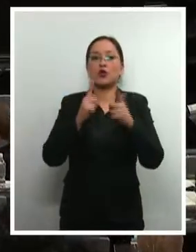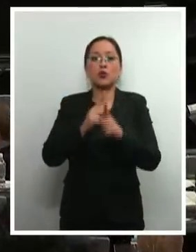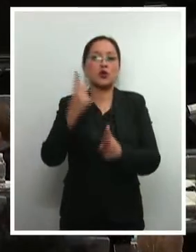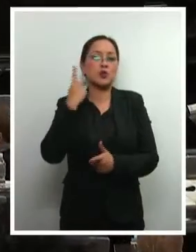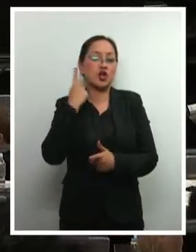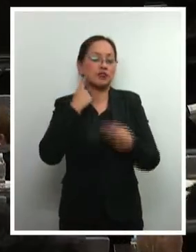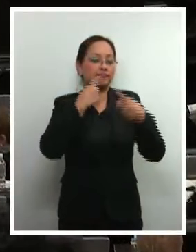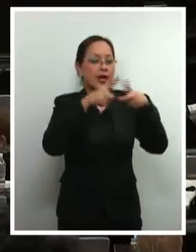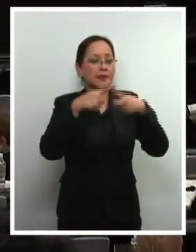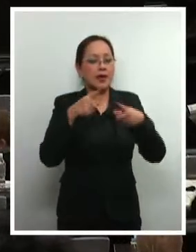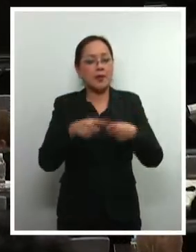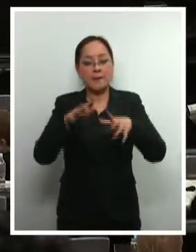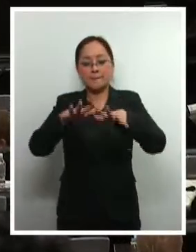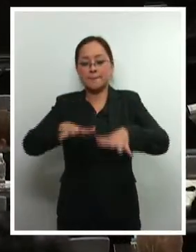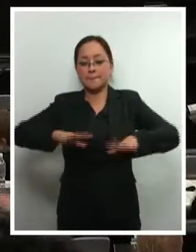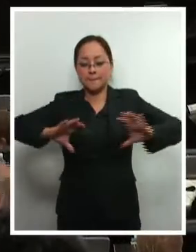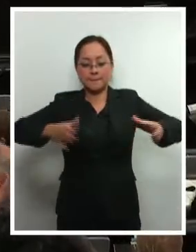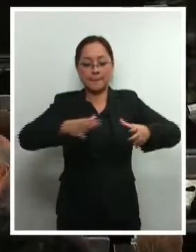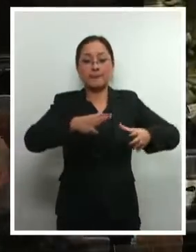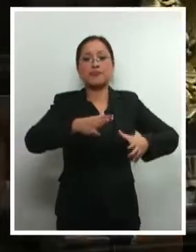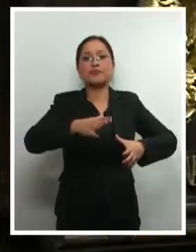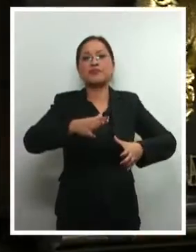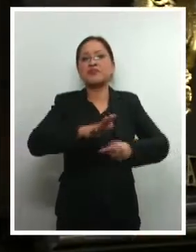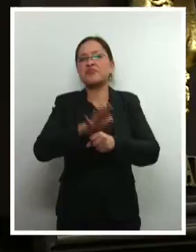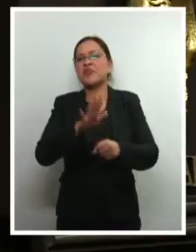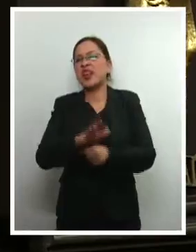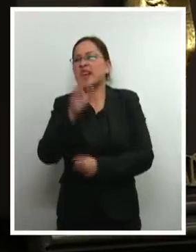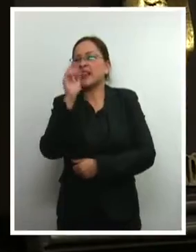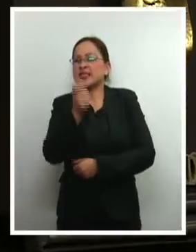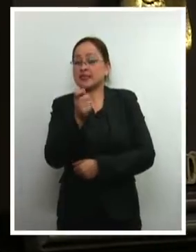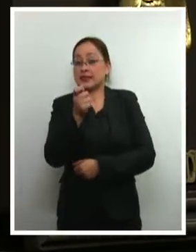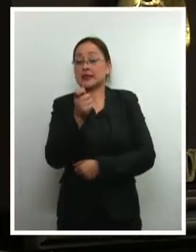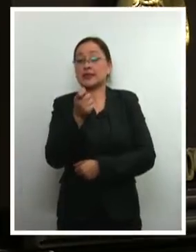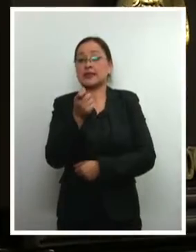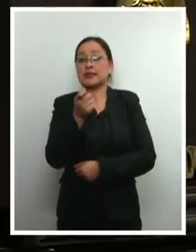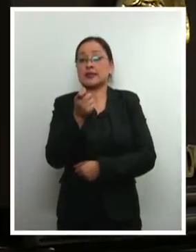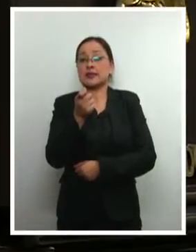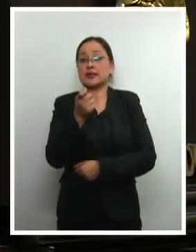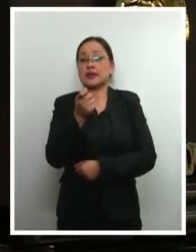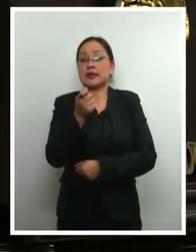asamblea a veces no representa